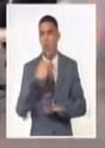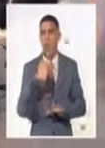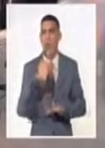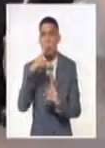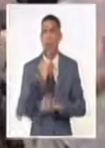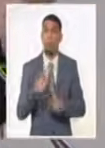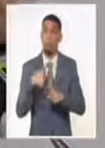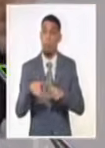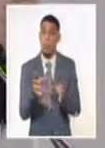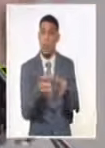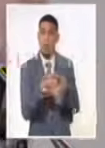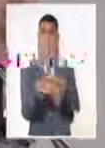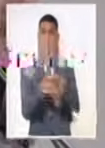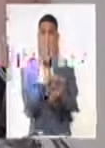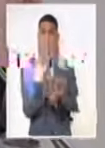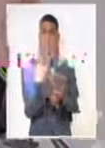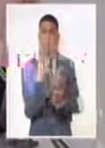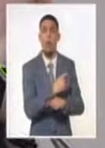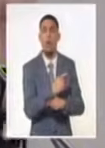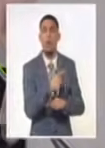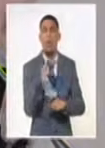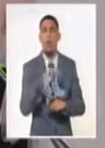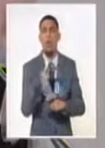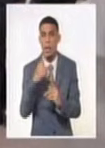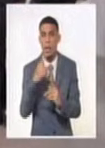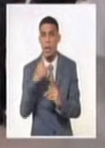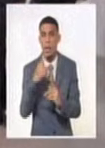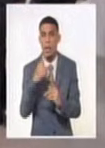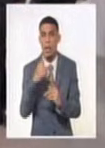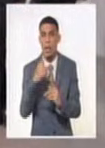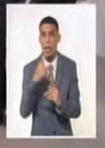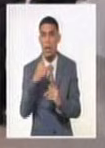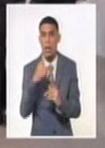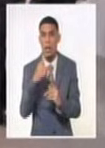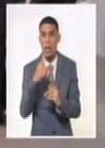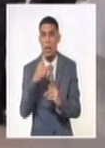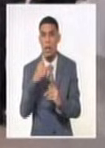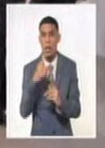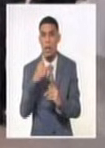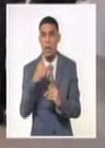o científica y que son muy avesados en el uso de las TIC.